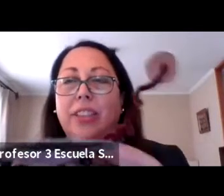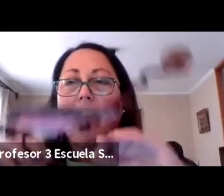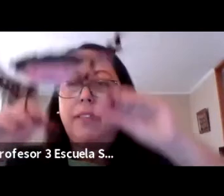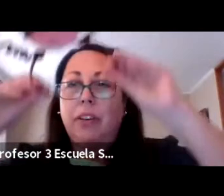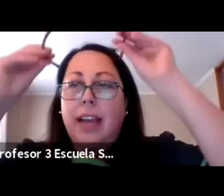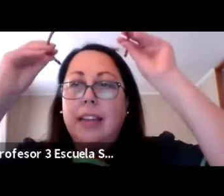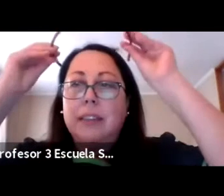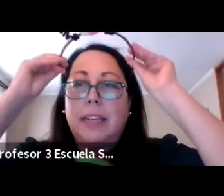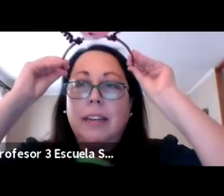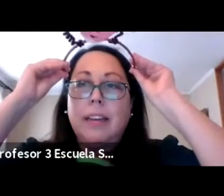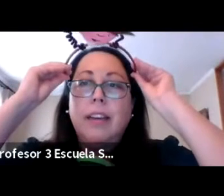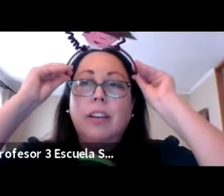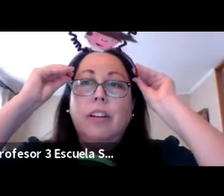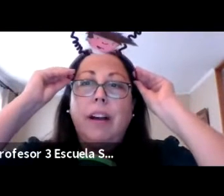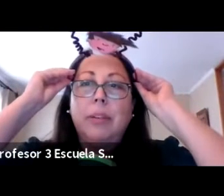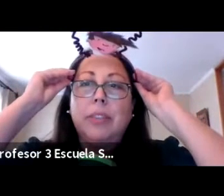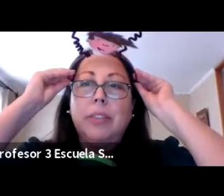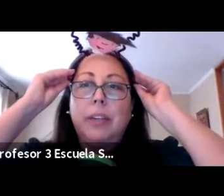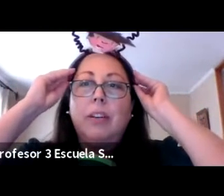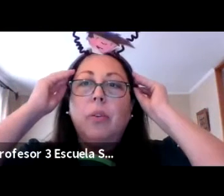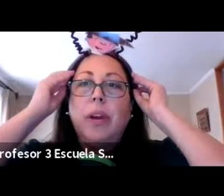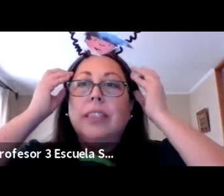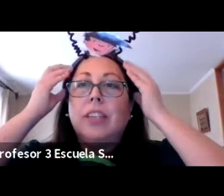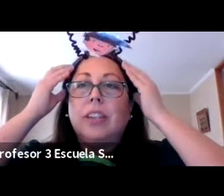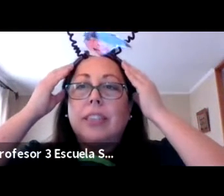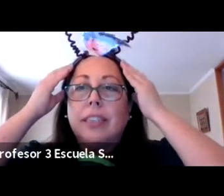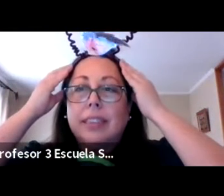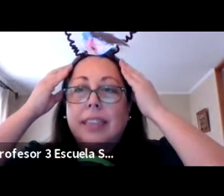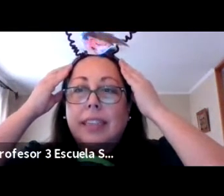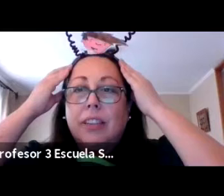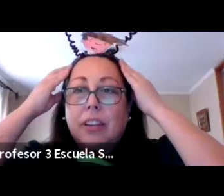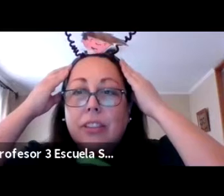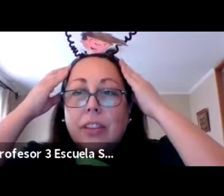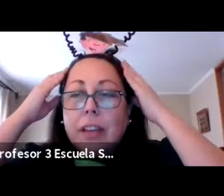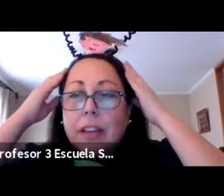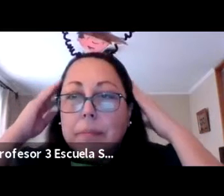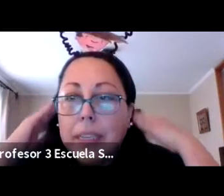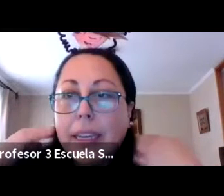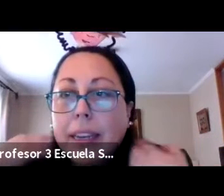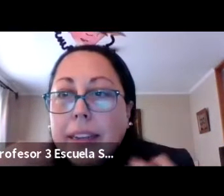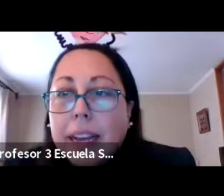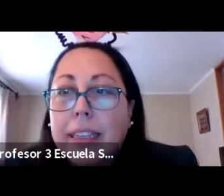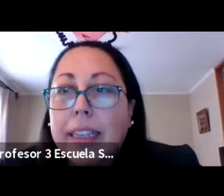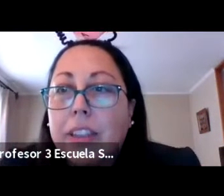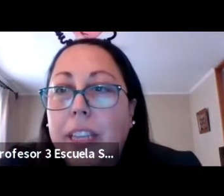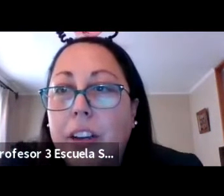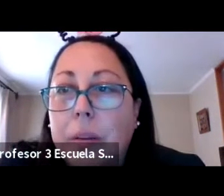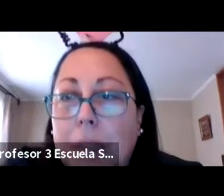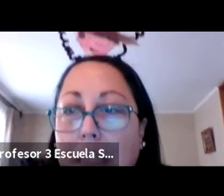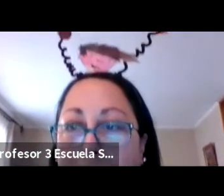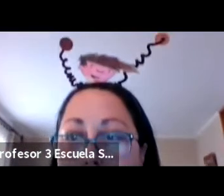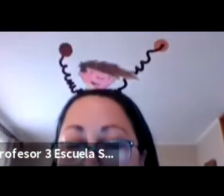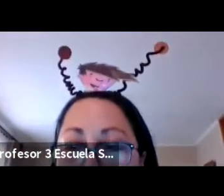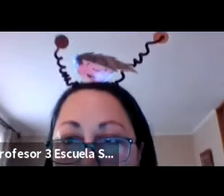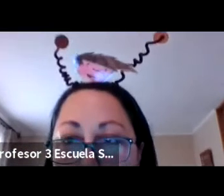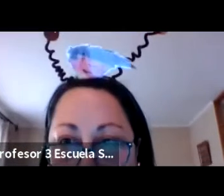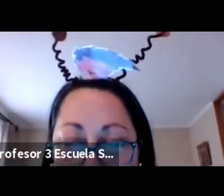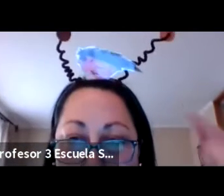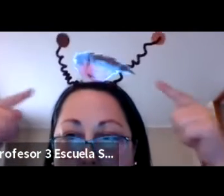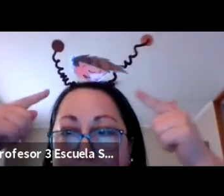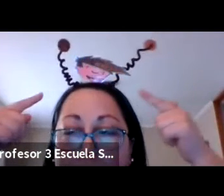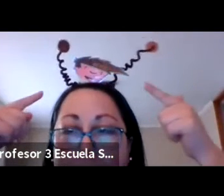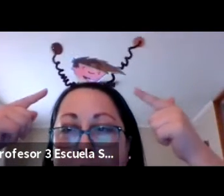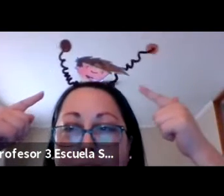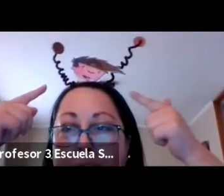De las vocales, miren, nos vamos a poner nuestros cintillos Miren, aquí yo tengo mi